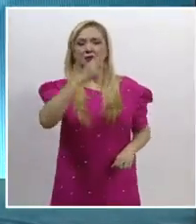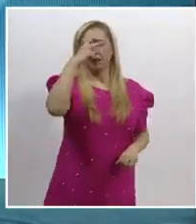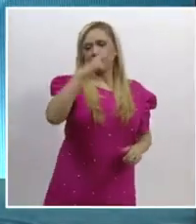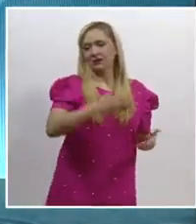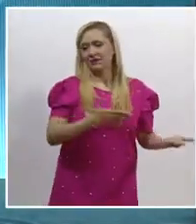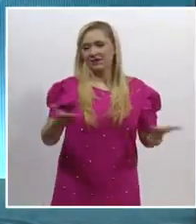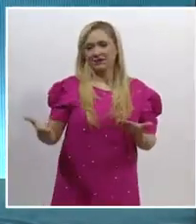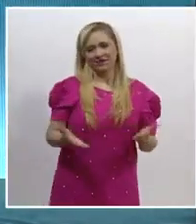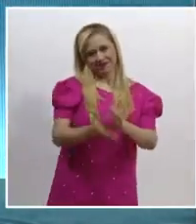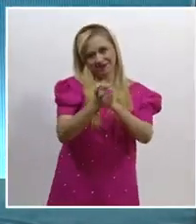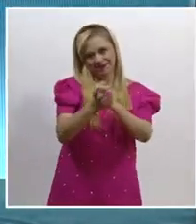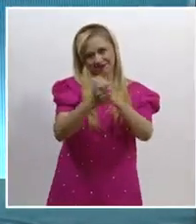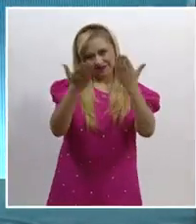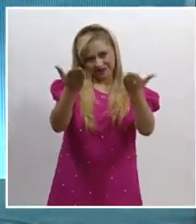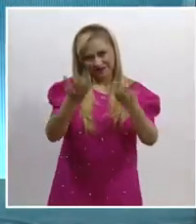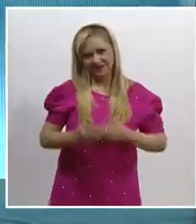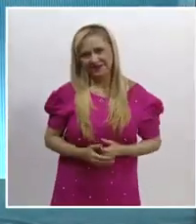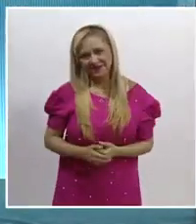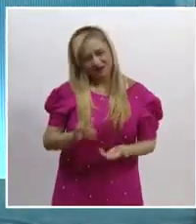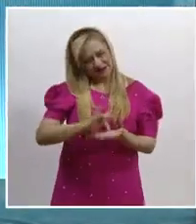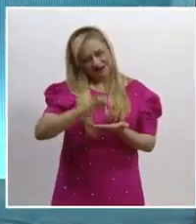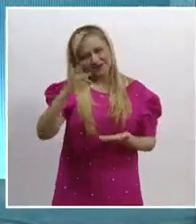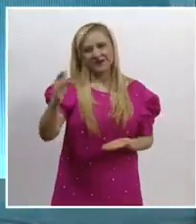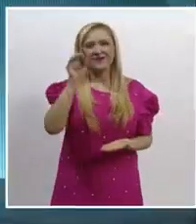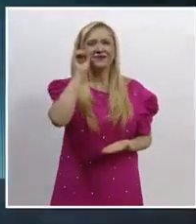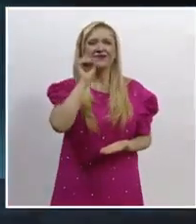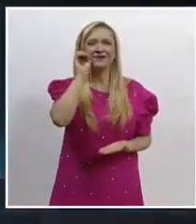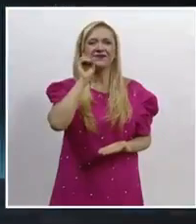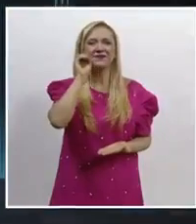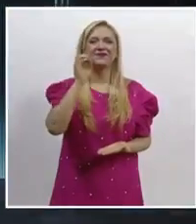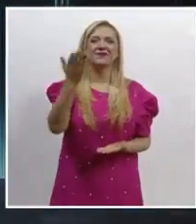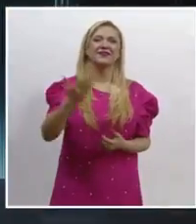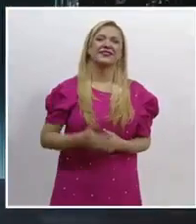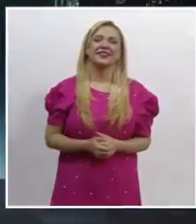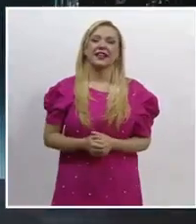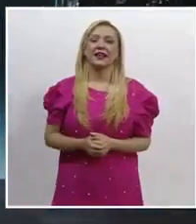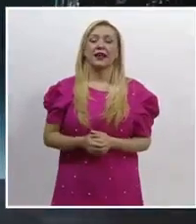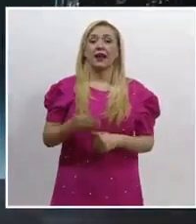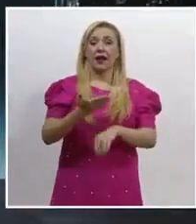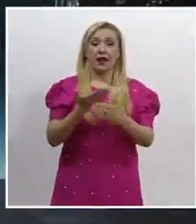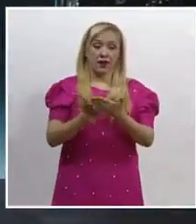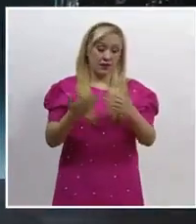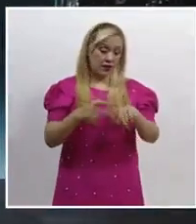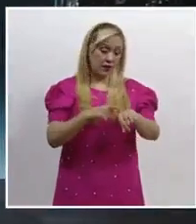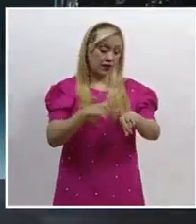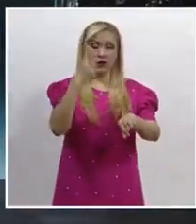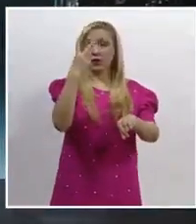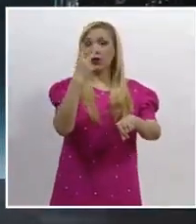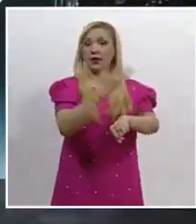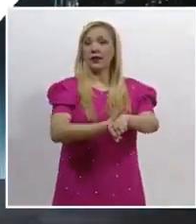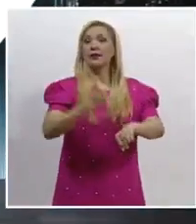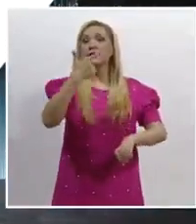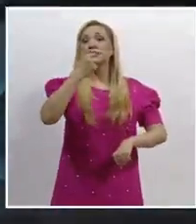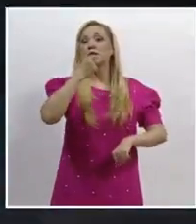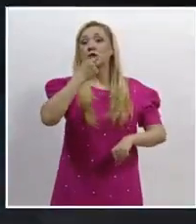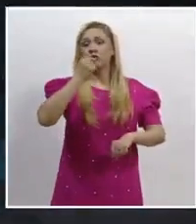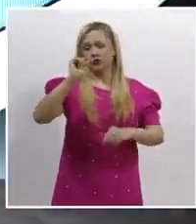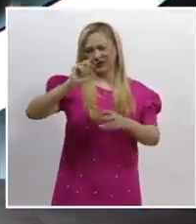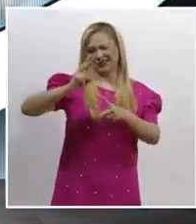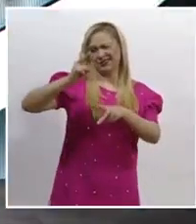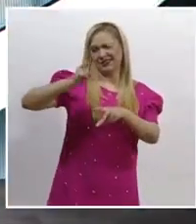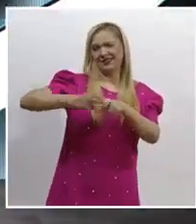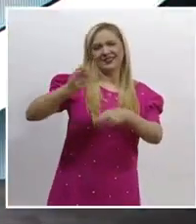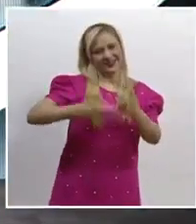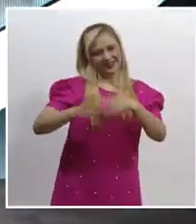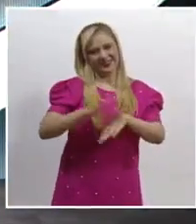Gusto en saludarte. Muchas gracias, Óscar. Y bueno, pues ya son las 14:07. Es momento de hacer una pausa